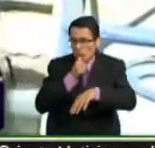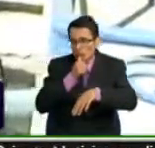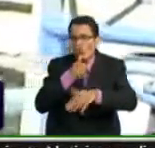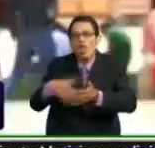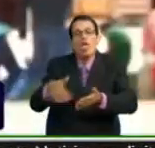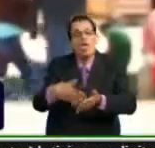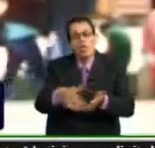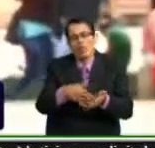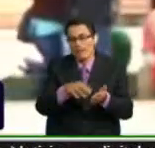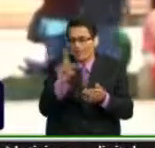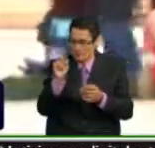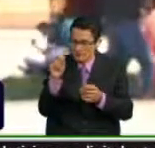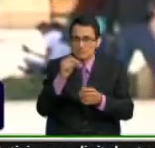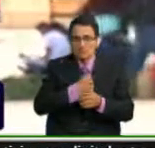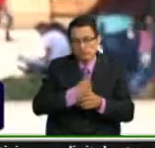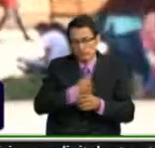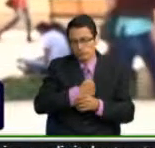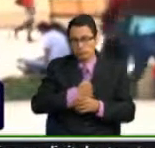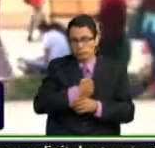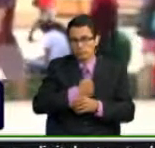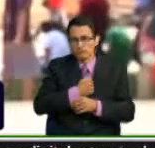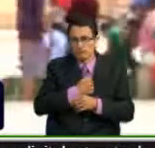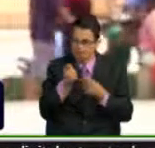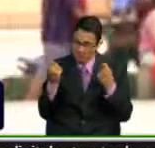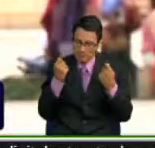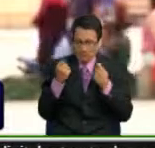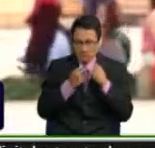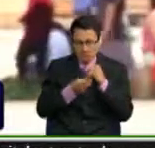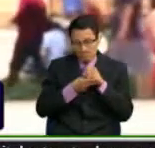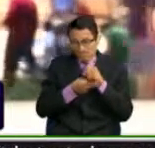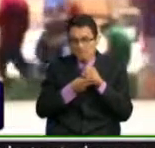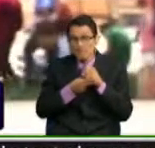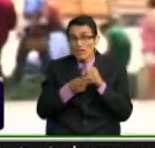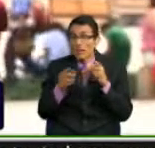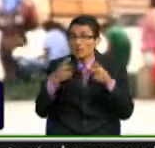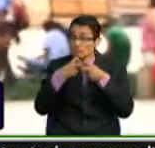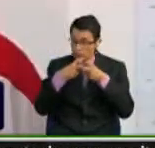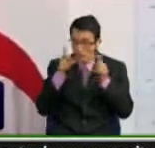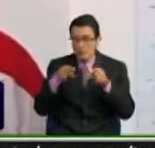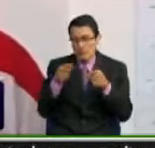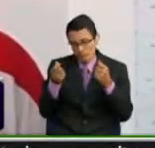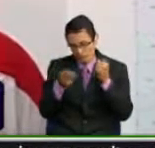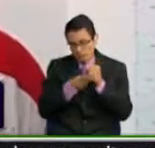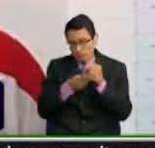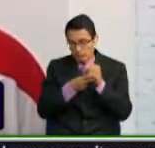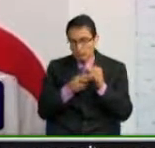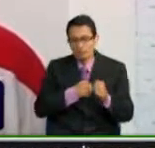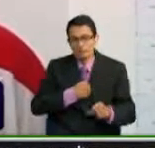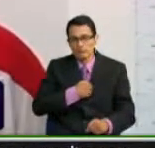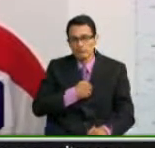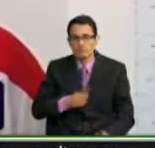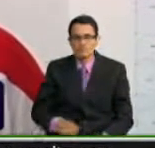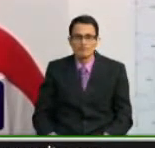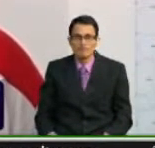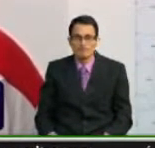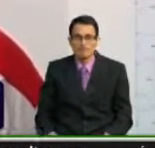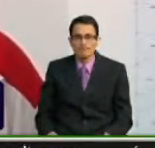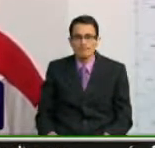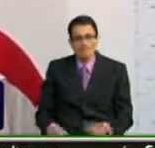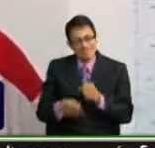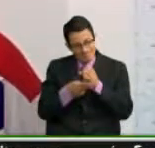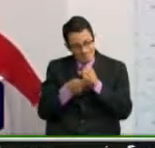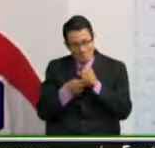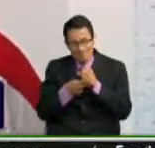recurso hídrico y que además contribuyan con el ahorro de energía. Hacer un adecuado uso de la energía,